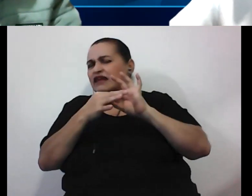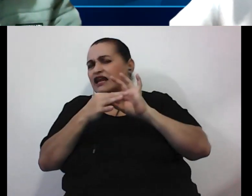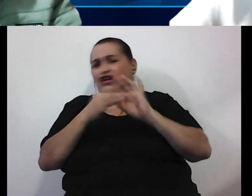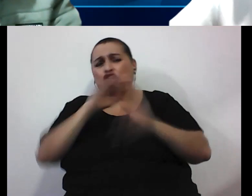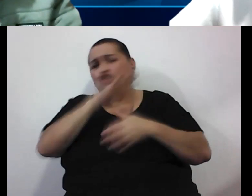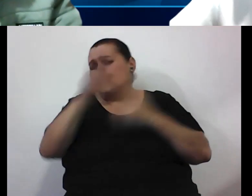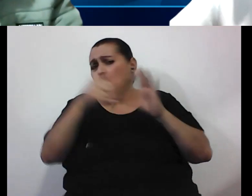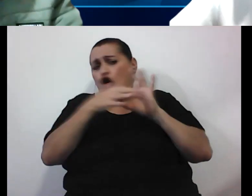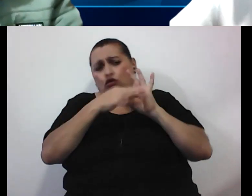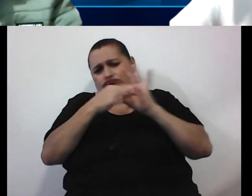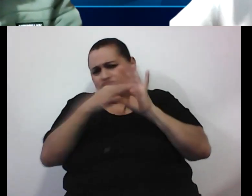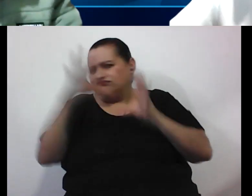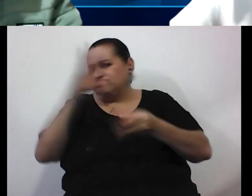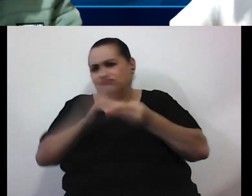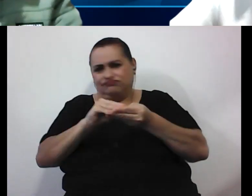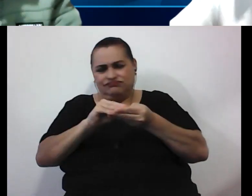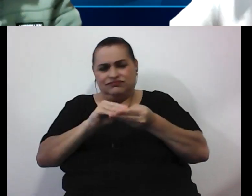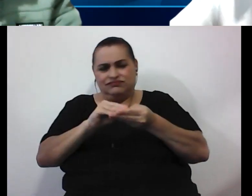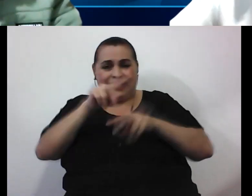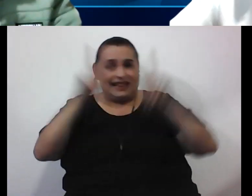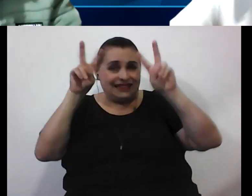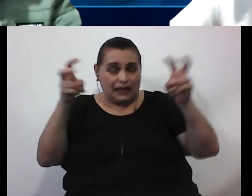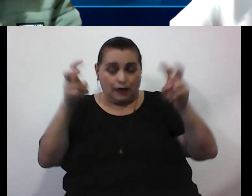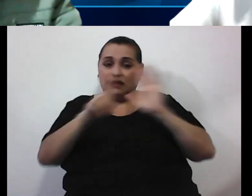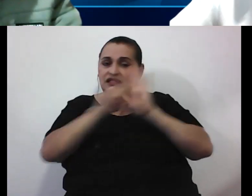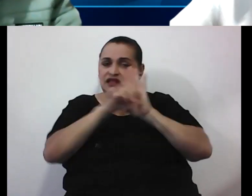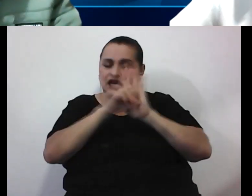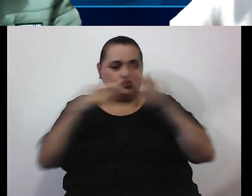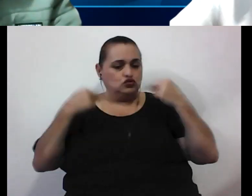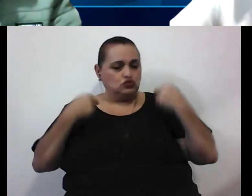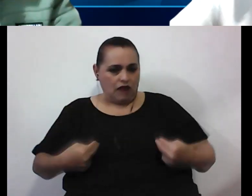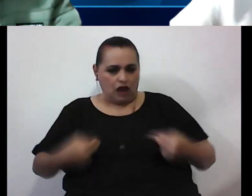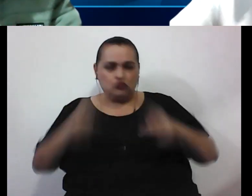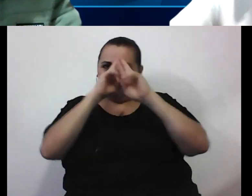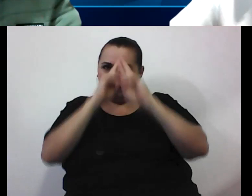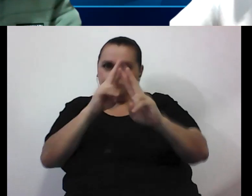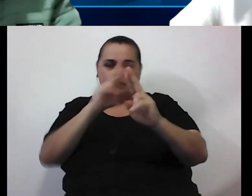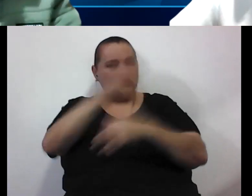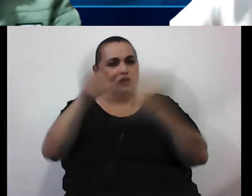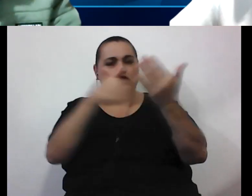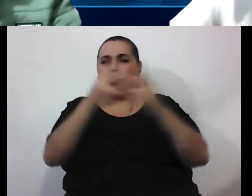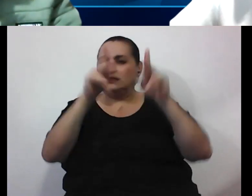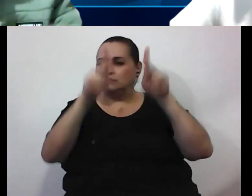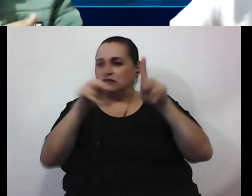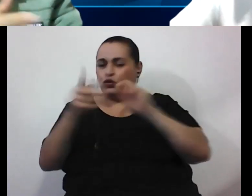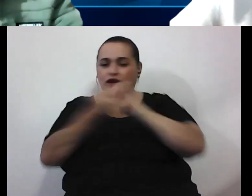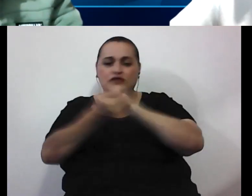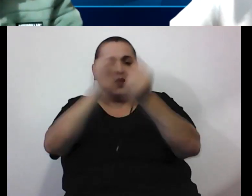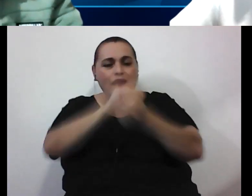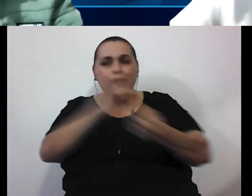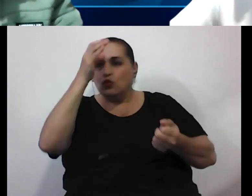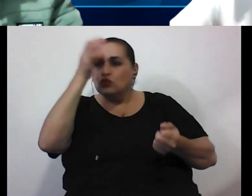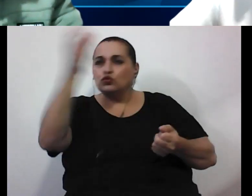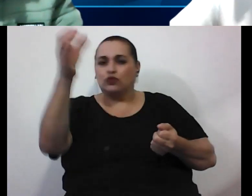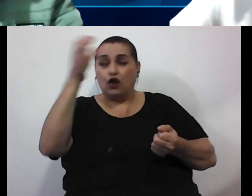que ver con esto, porque es un tema de derechos humanos, es un tema de respeto a todas las personas, es un tema de cambio cultural, y la cultura no